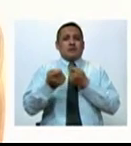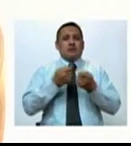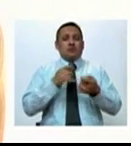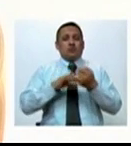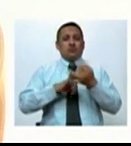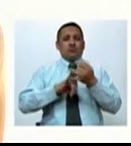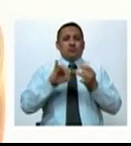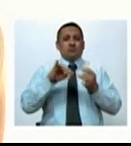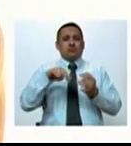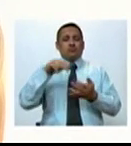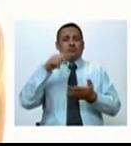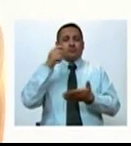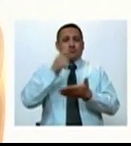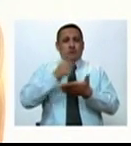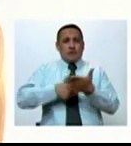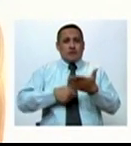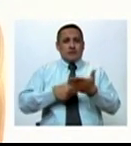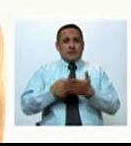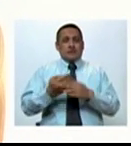la administración